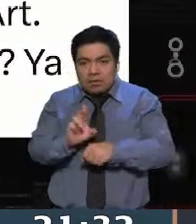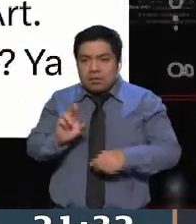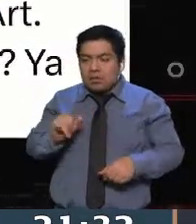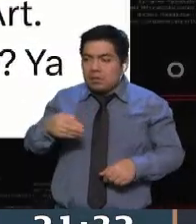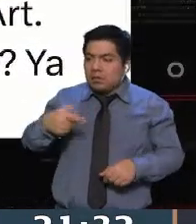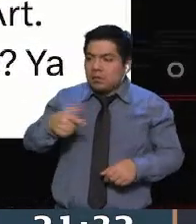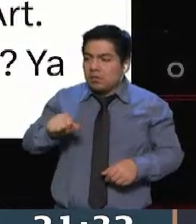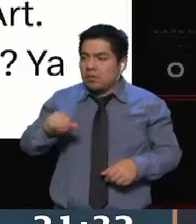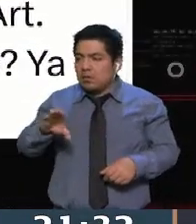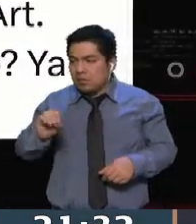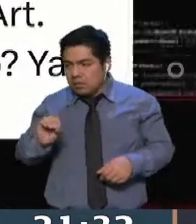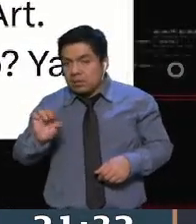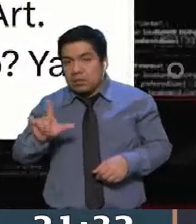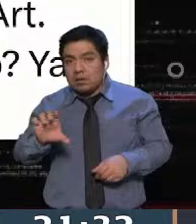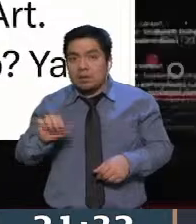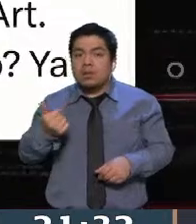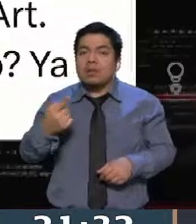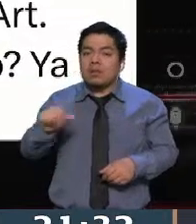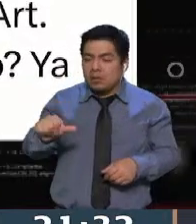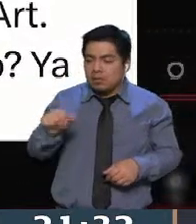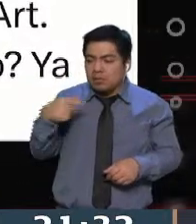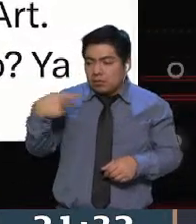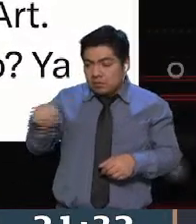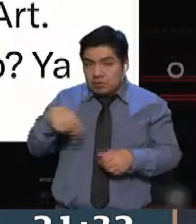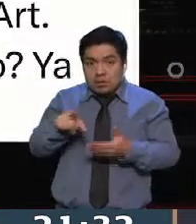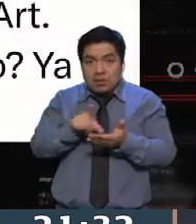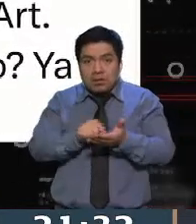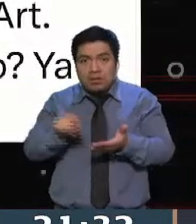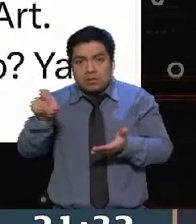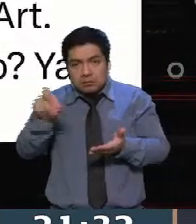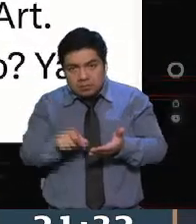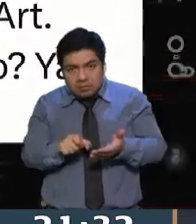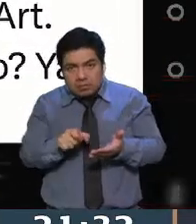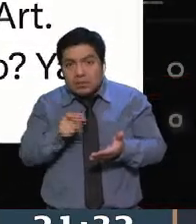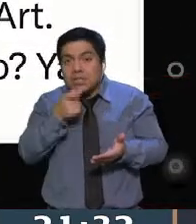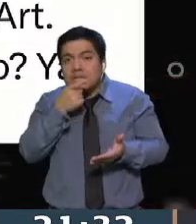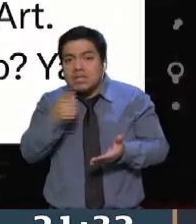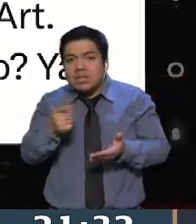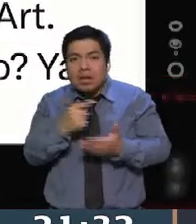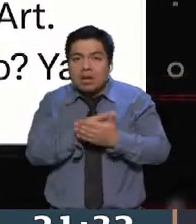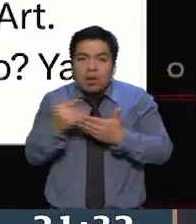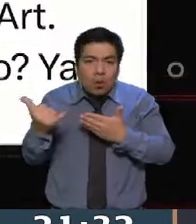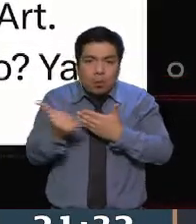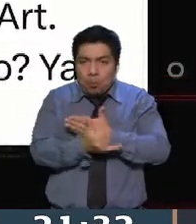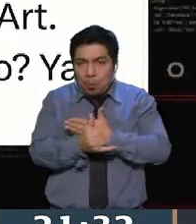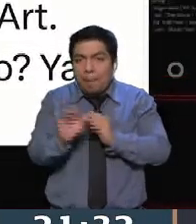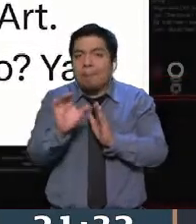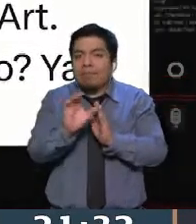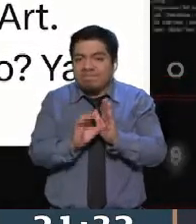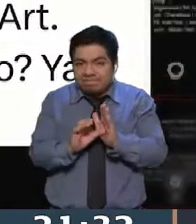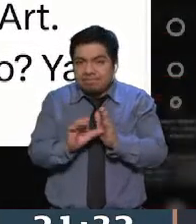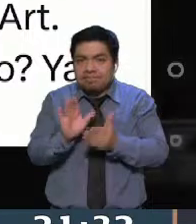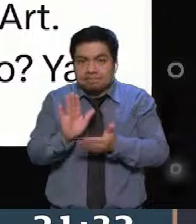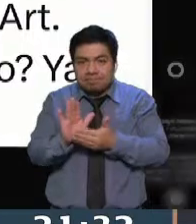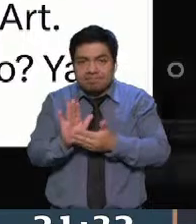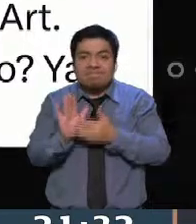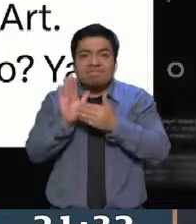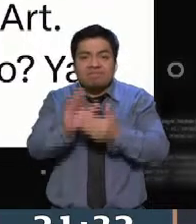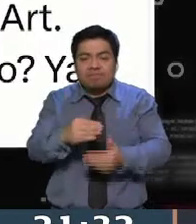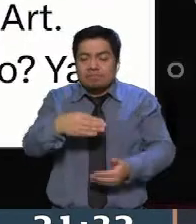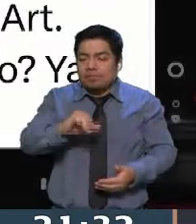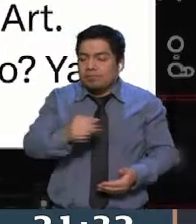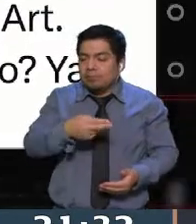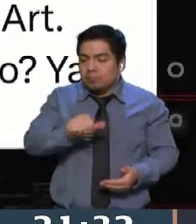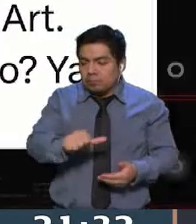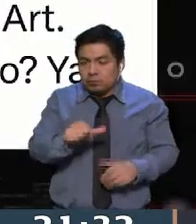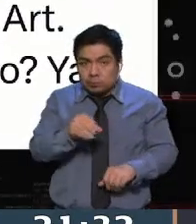Rey Morales Lechuga, aseguró en su cuenta de X que, de acuerdo al proyecto de constitución que presentaron los morenistas,